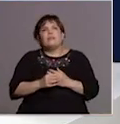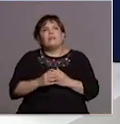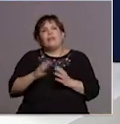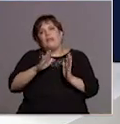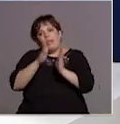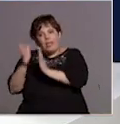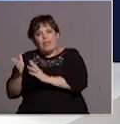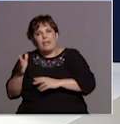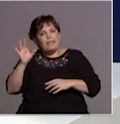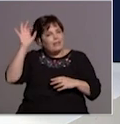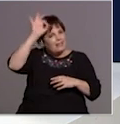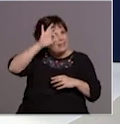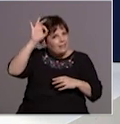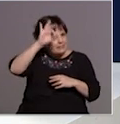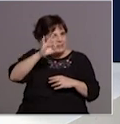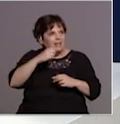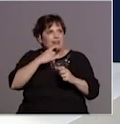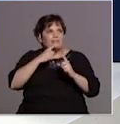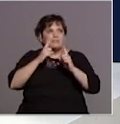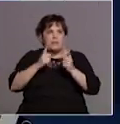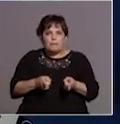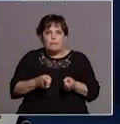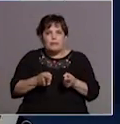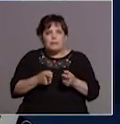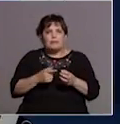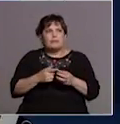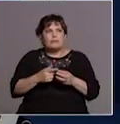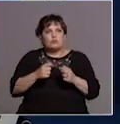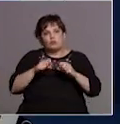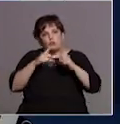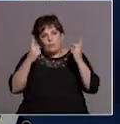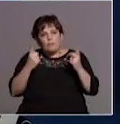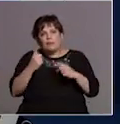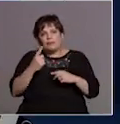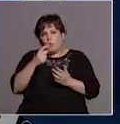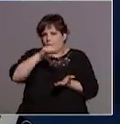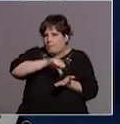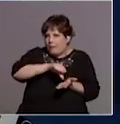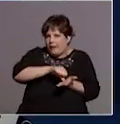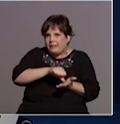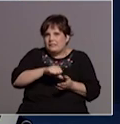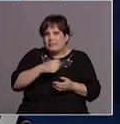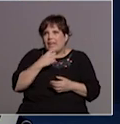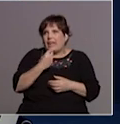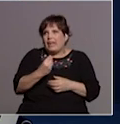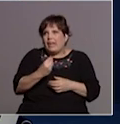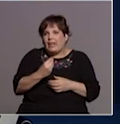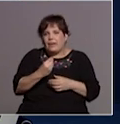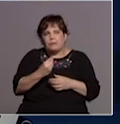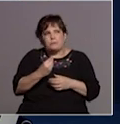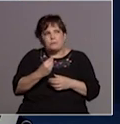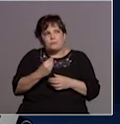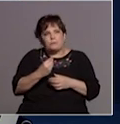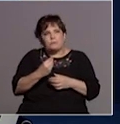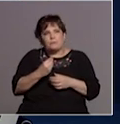caso de gran bretaña también es un hecho sorprendente un país que en muchos